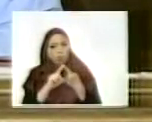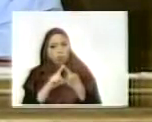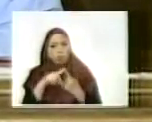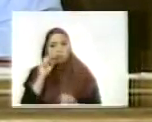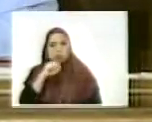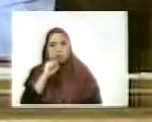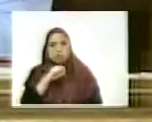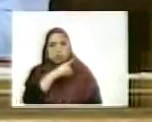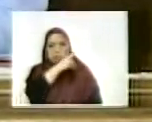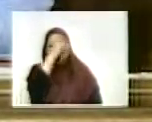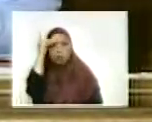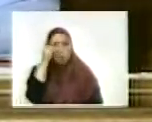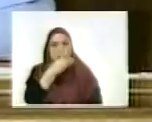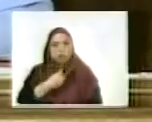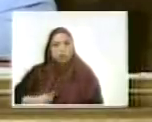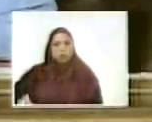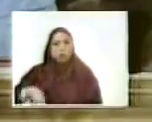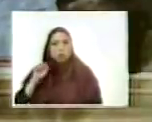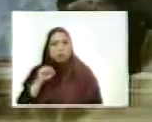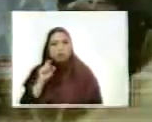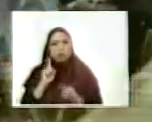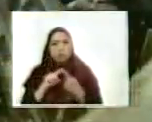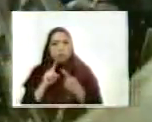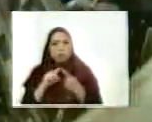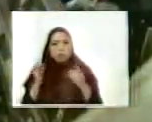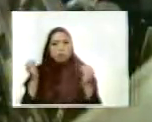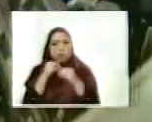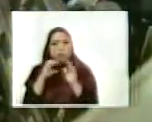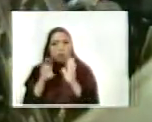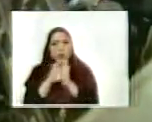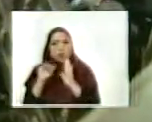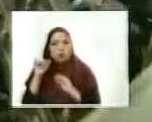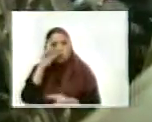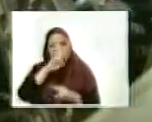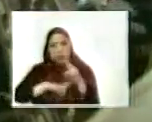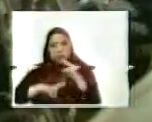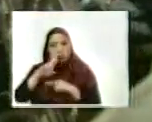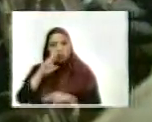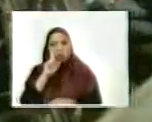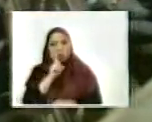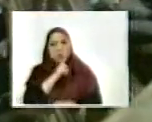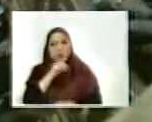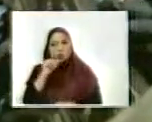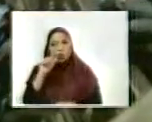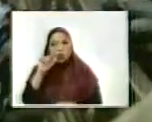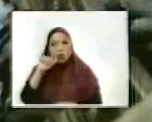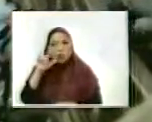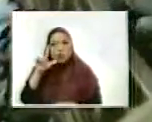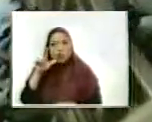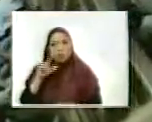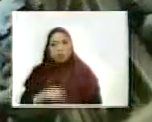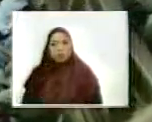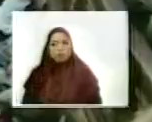Sí, señor presidente. El primer punto del proyecto de acuerdo constituyente en honor al compatriota Ali Rodríguez Araque.